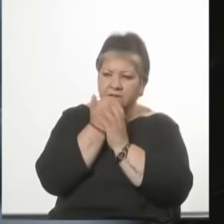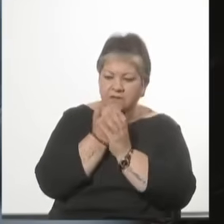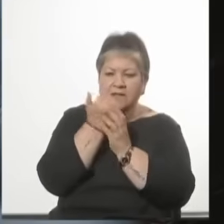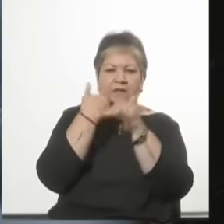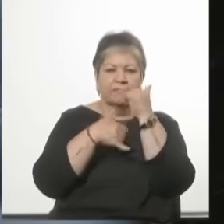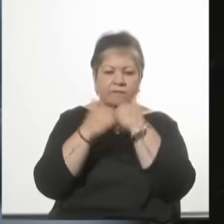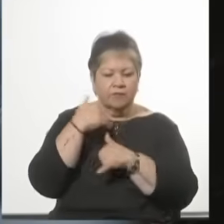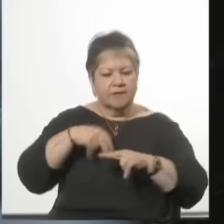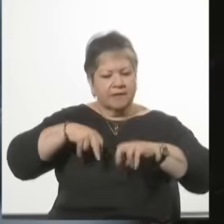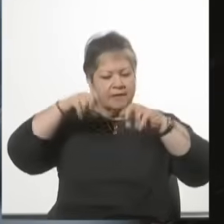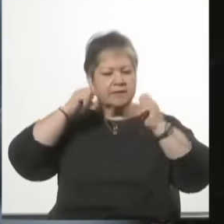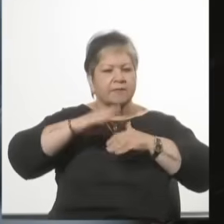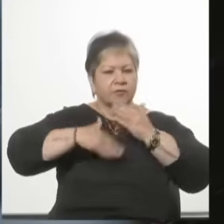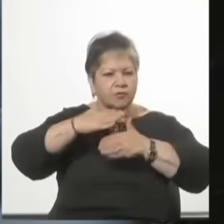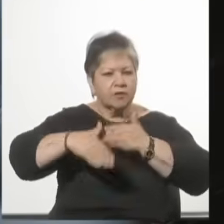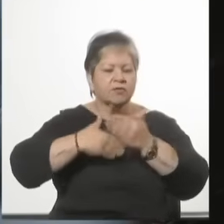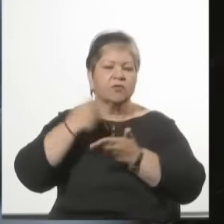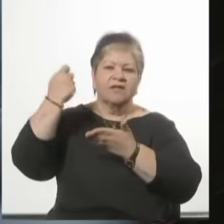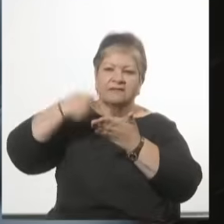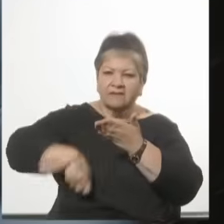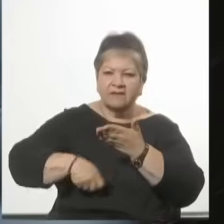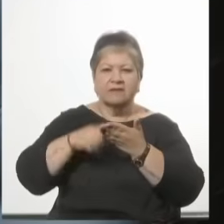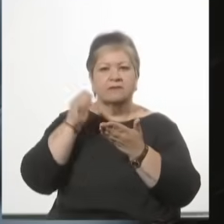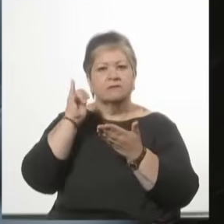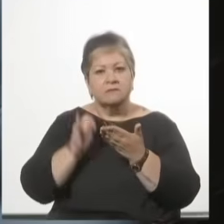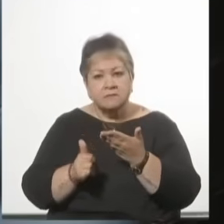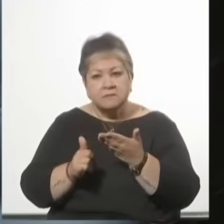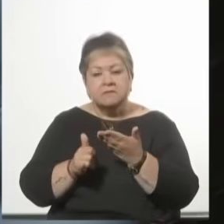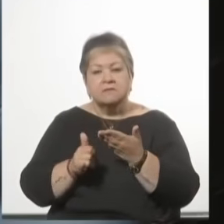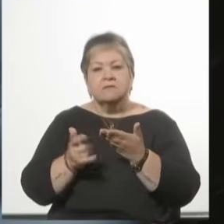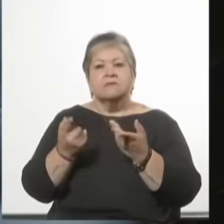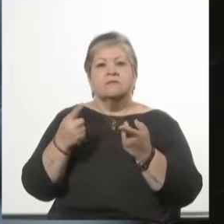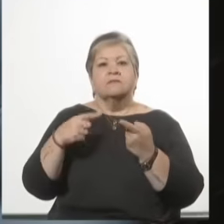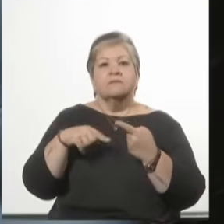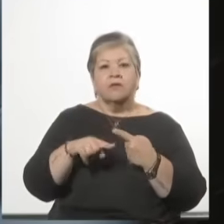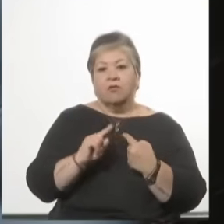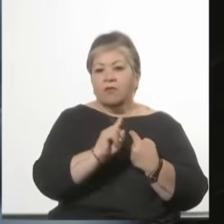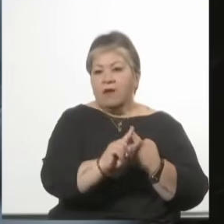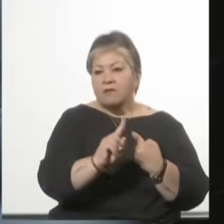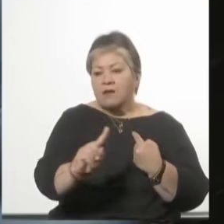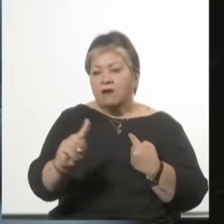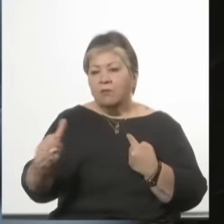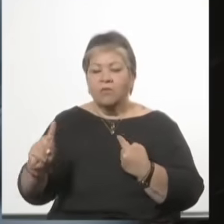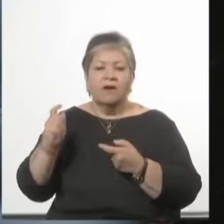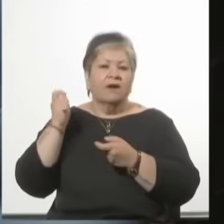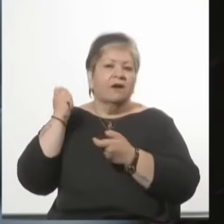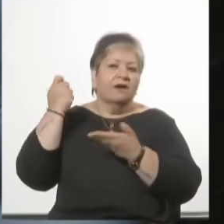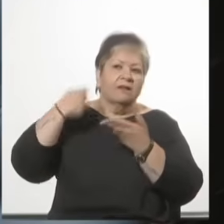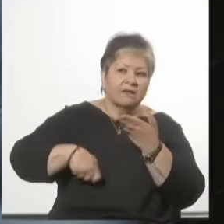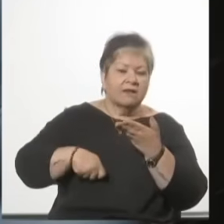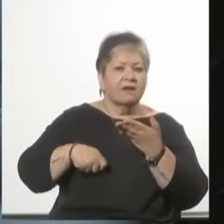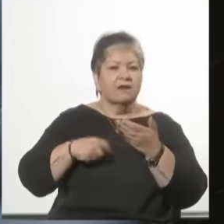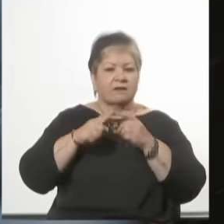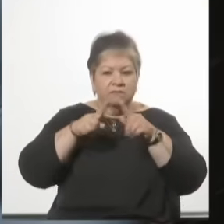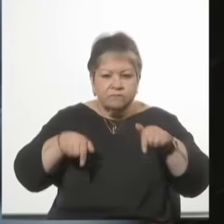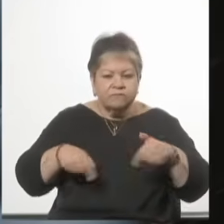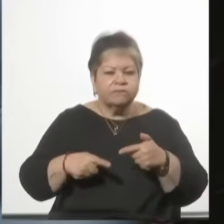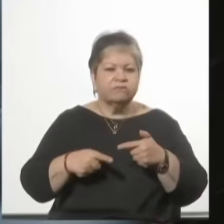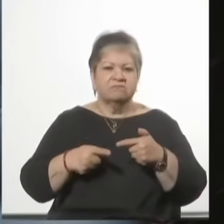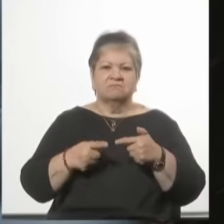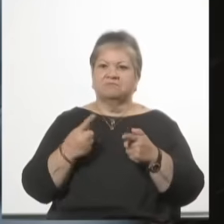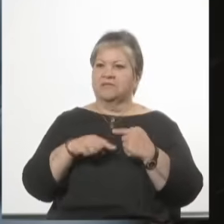el proceso de constitución de garantías, así como la evaluación de cada una de las garantías presentadas, formulando